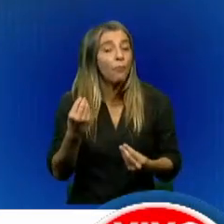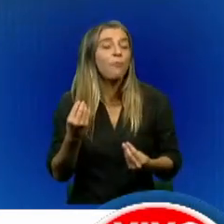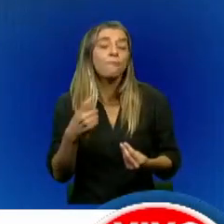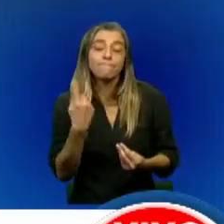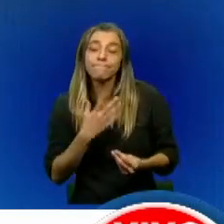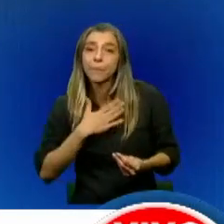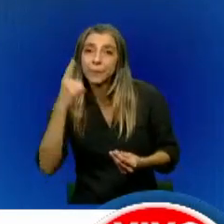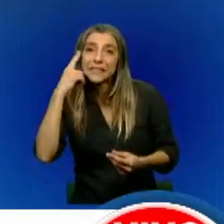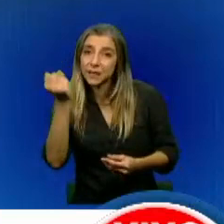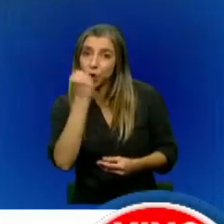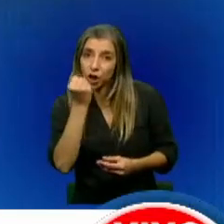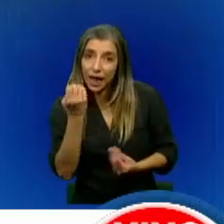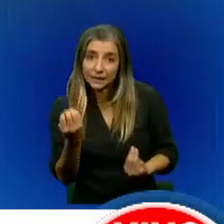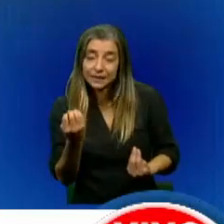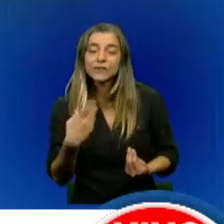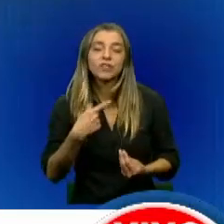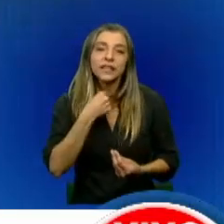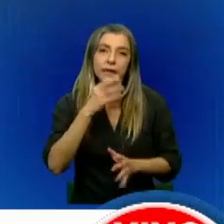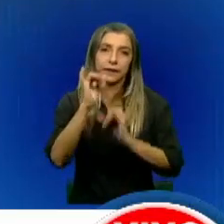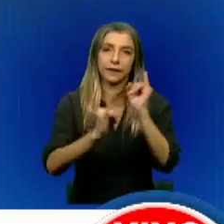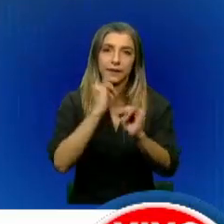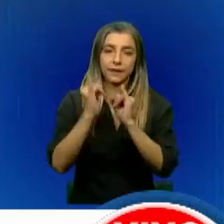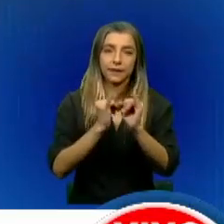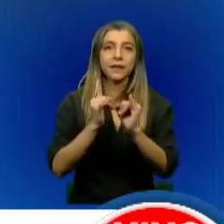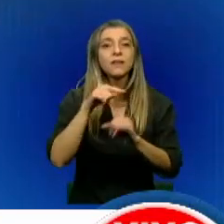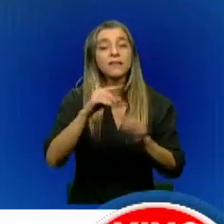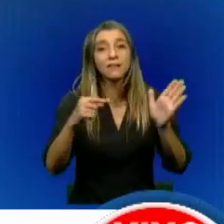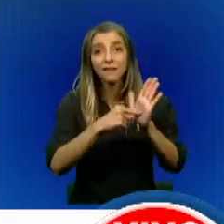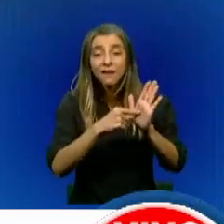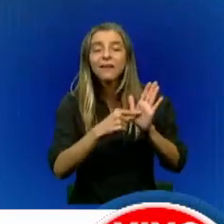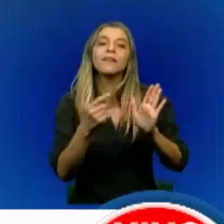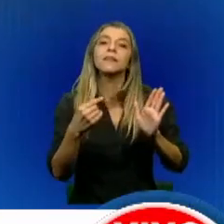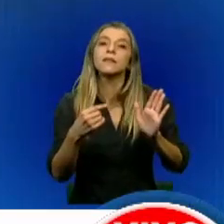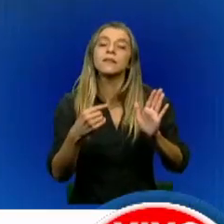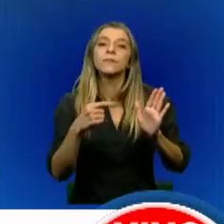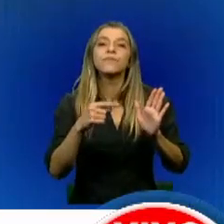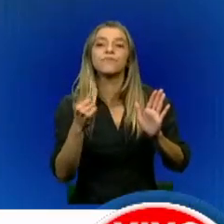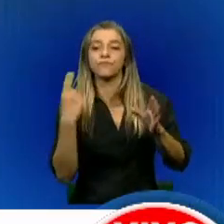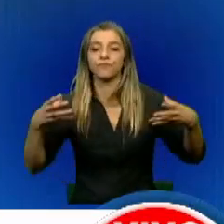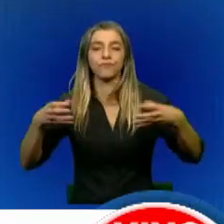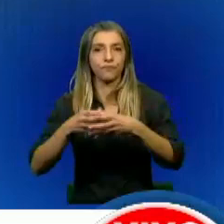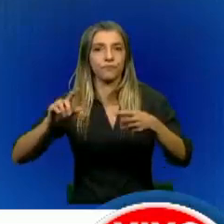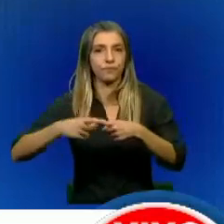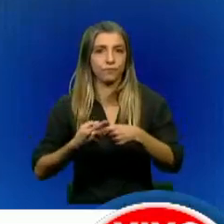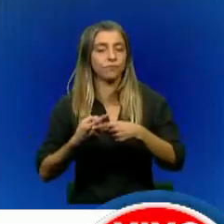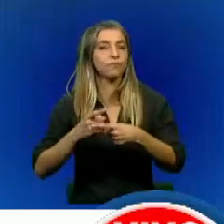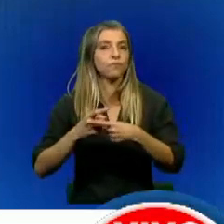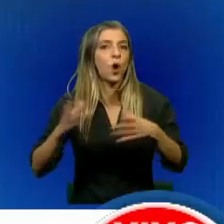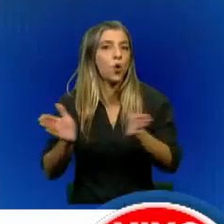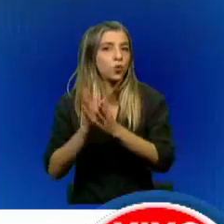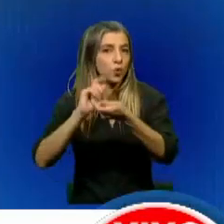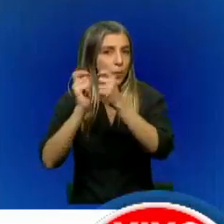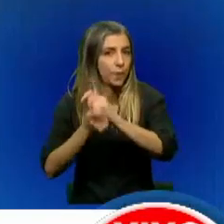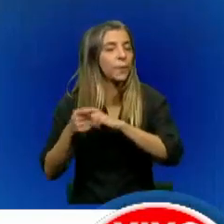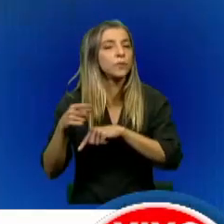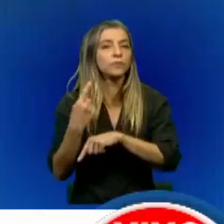muy importante. Es la cláusula que impulsó Juntos por el Cambio en respuesta a la propuesta